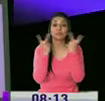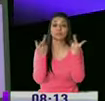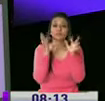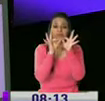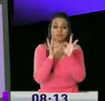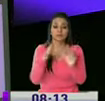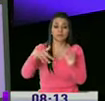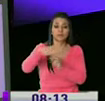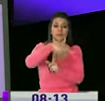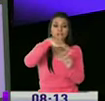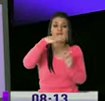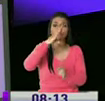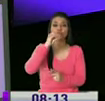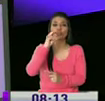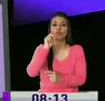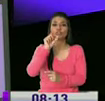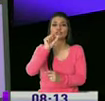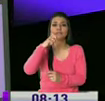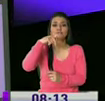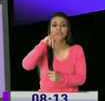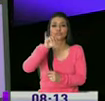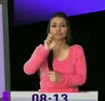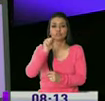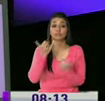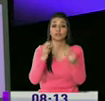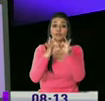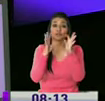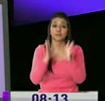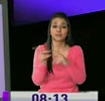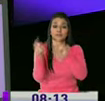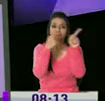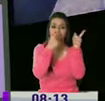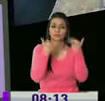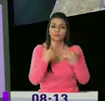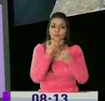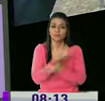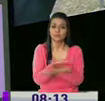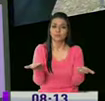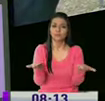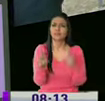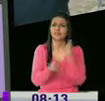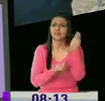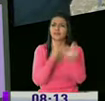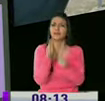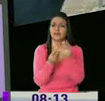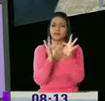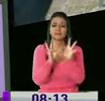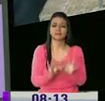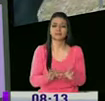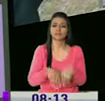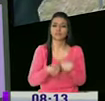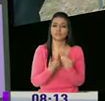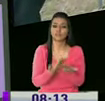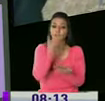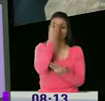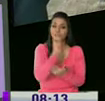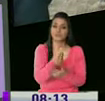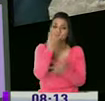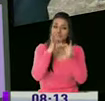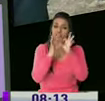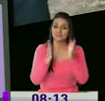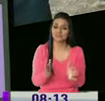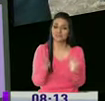Parque La Concepción. Sofía Vintimilla está allá para contarnos un poco. Mi querida Sofi, buenos días,